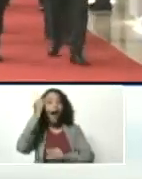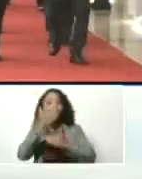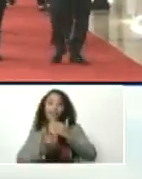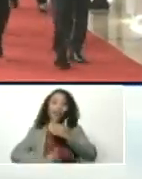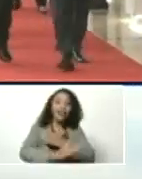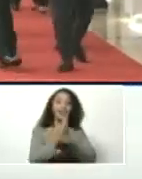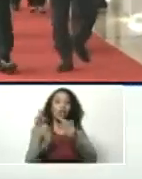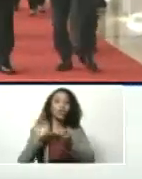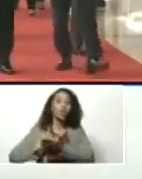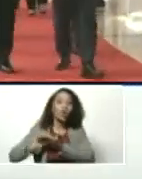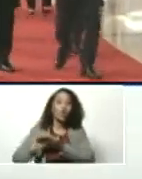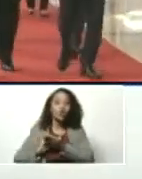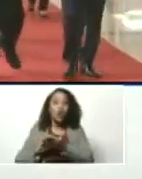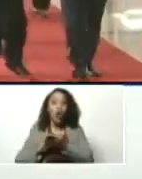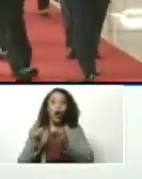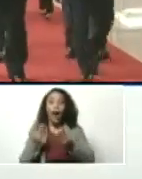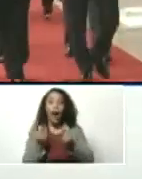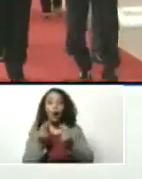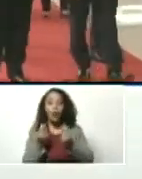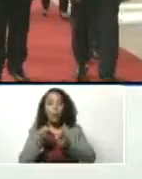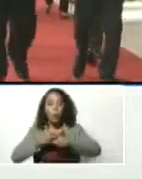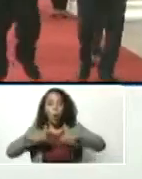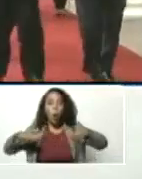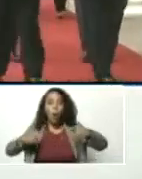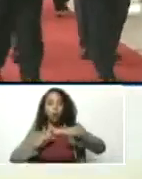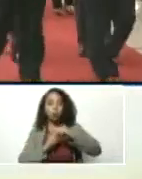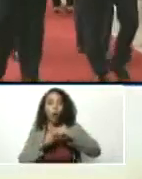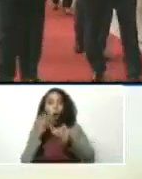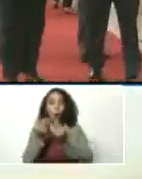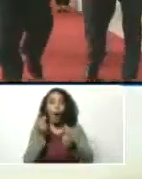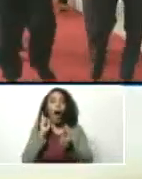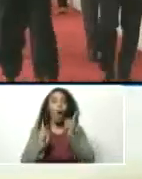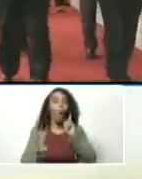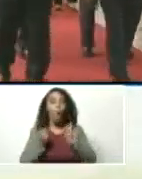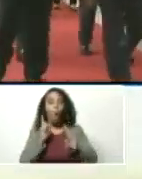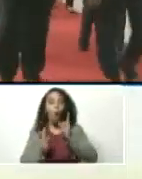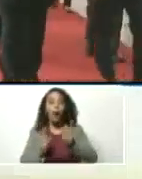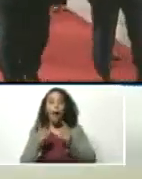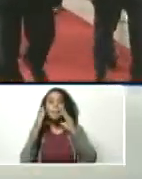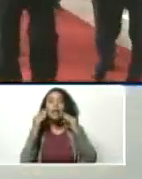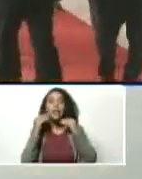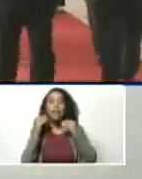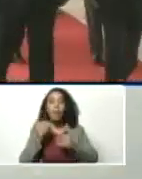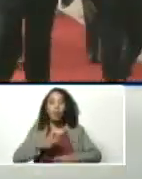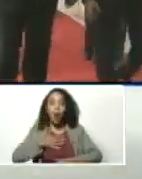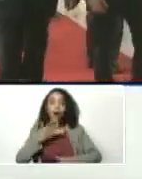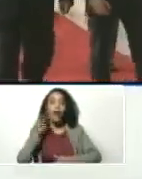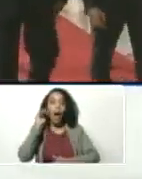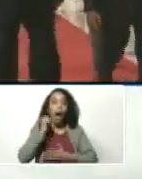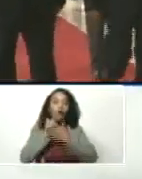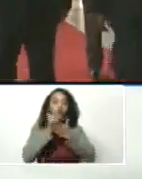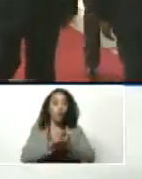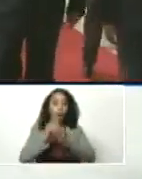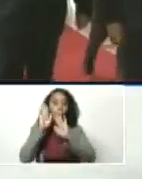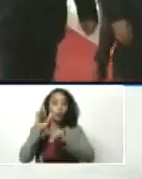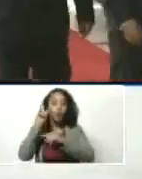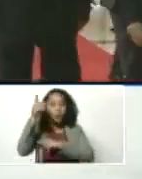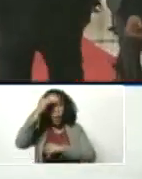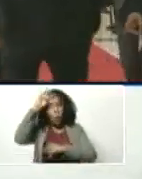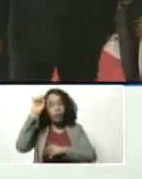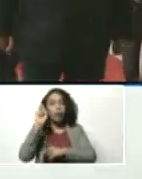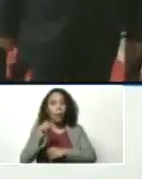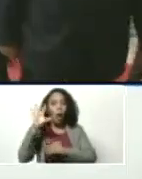recuperación económica y cómo algunas de estas experiencias sirven para la recuperación y expansión económica de Cuba, que la va a lograr